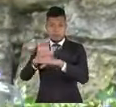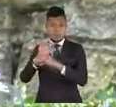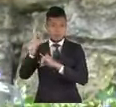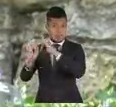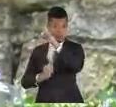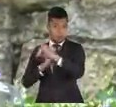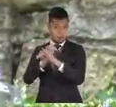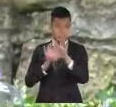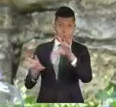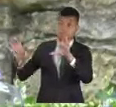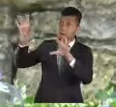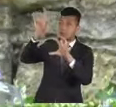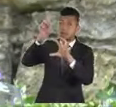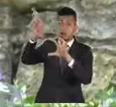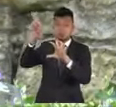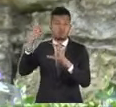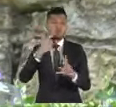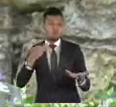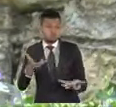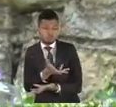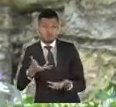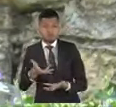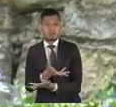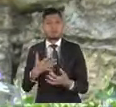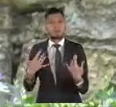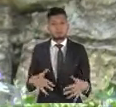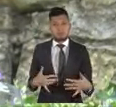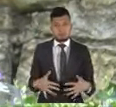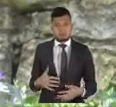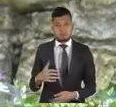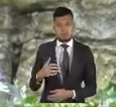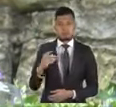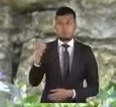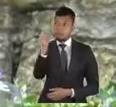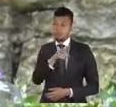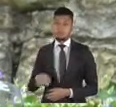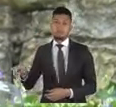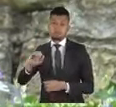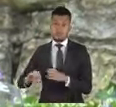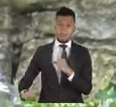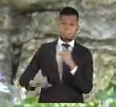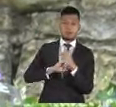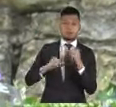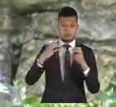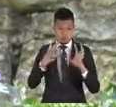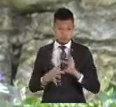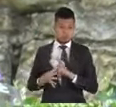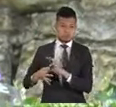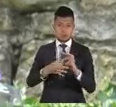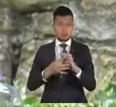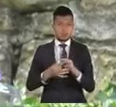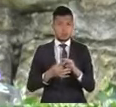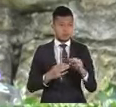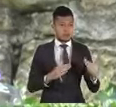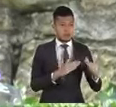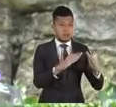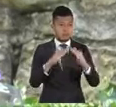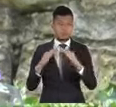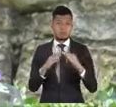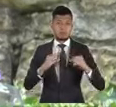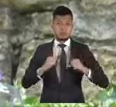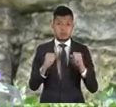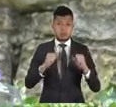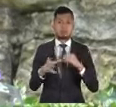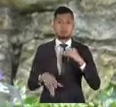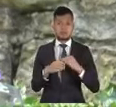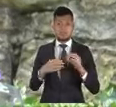cooperación multilateral quieren, digamos que están adheriéndose a la Alianza por el Hábitat de Bogotá, sino también tenemos aliados